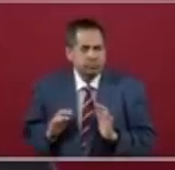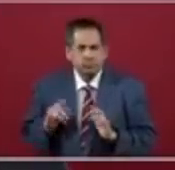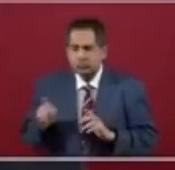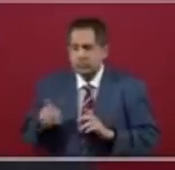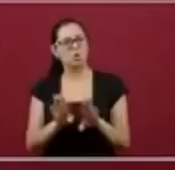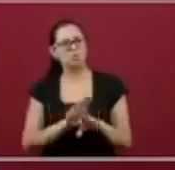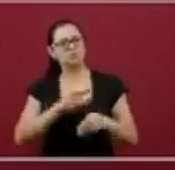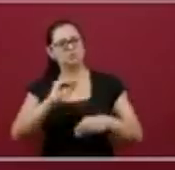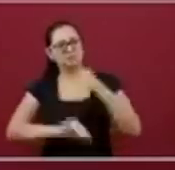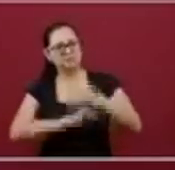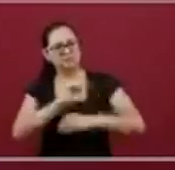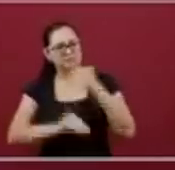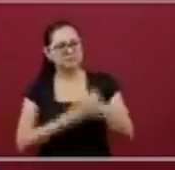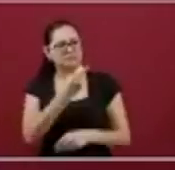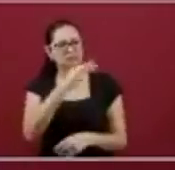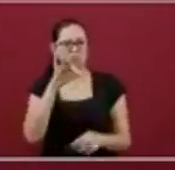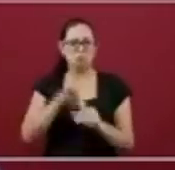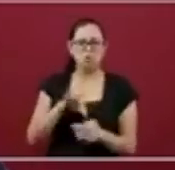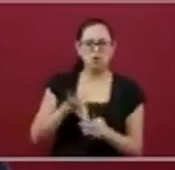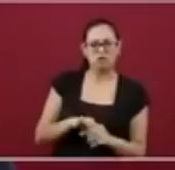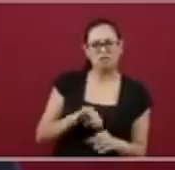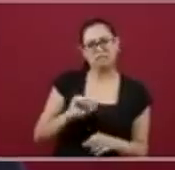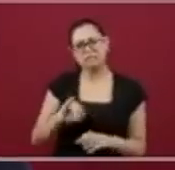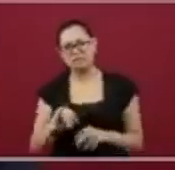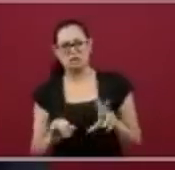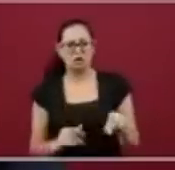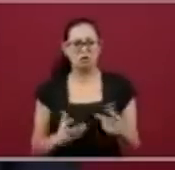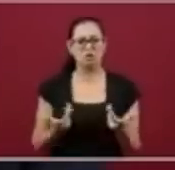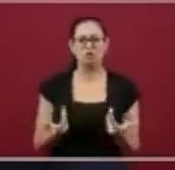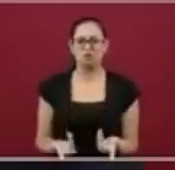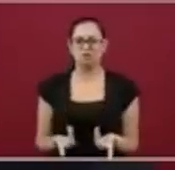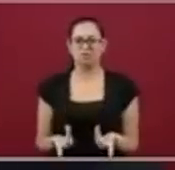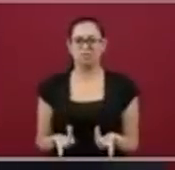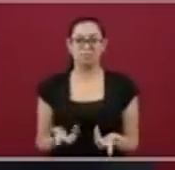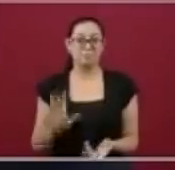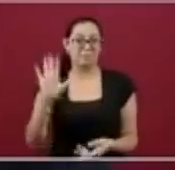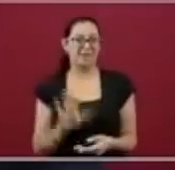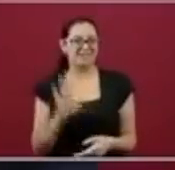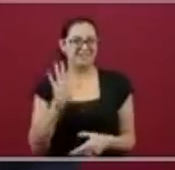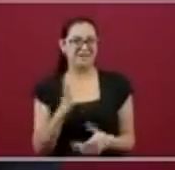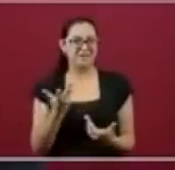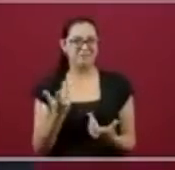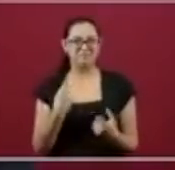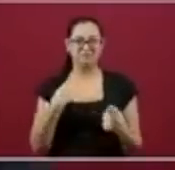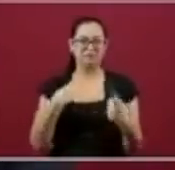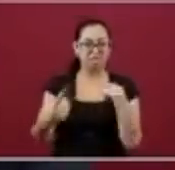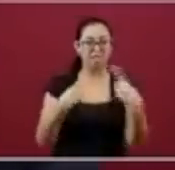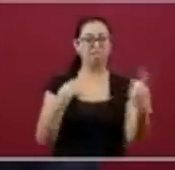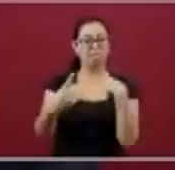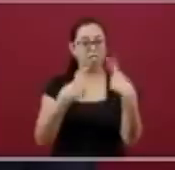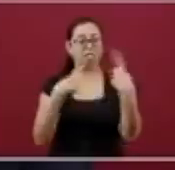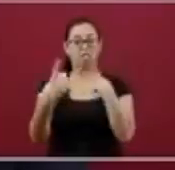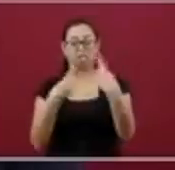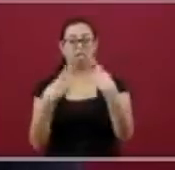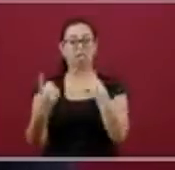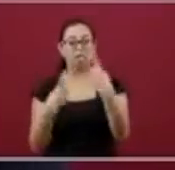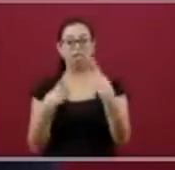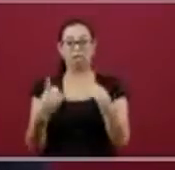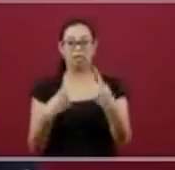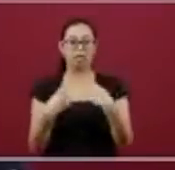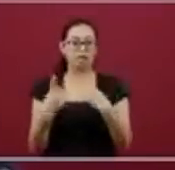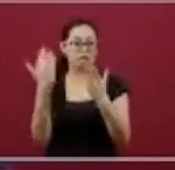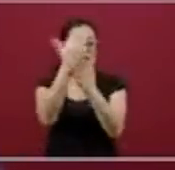forzada. Respecto a dicho plan, el secretario de Relaciones Exteriores, Marcelo Ebrard, detalló que el objetivo es, a través de 10